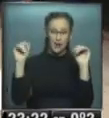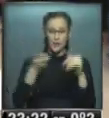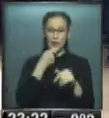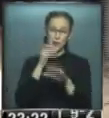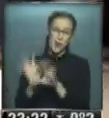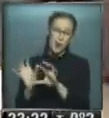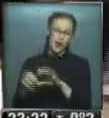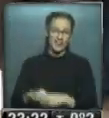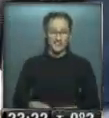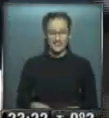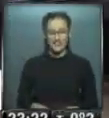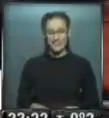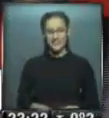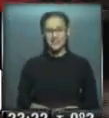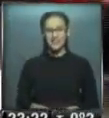chao.